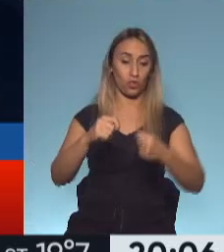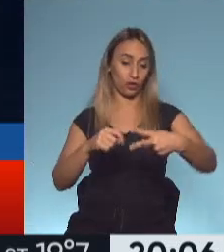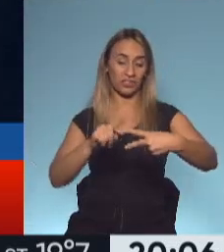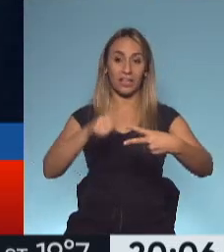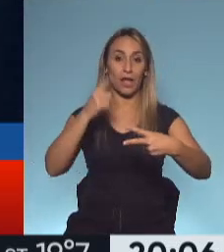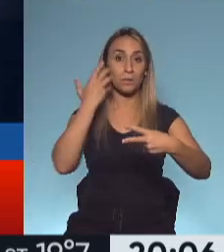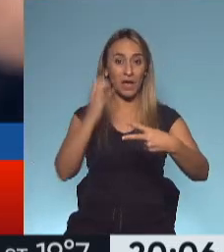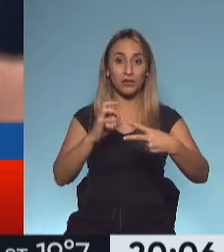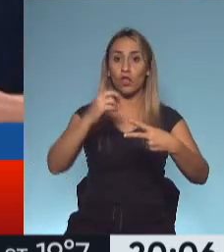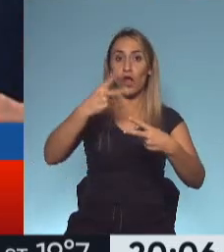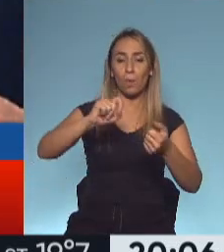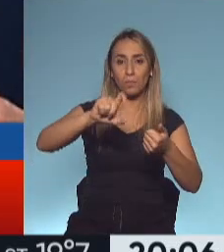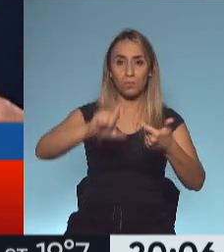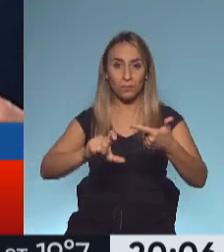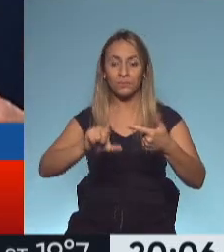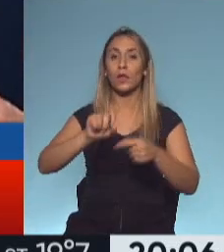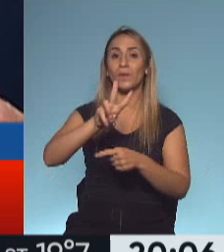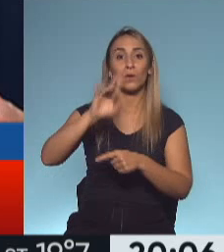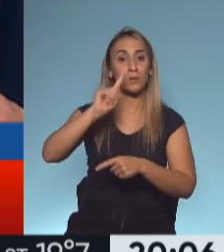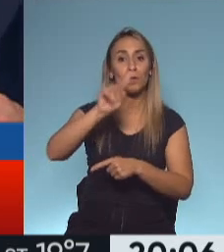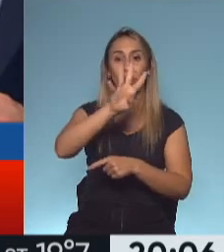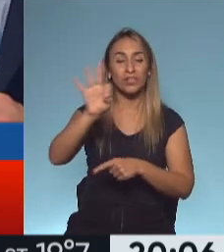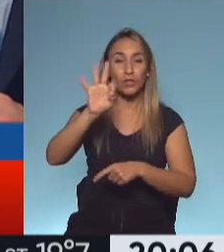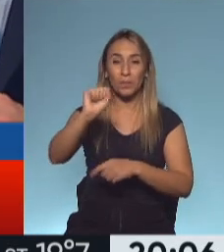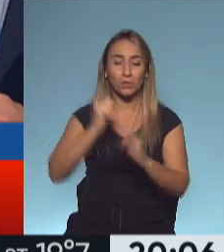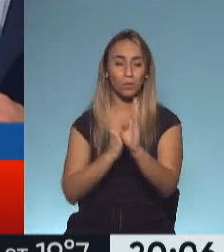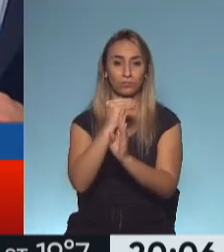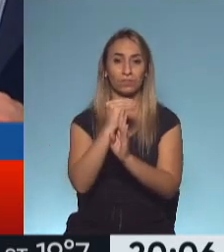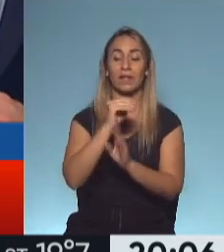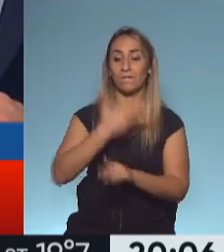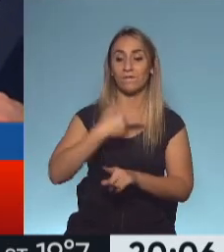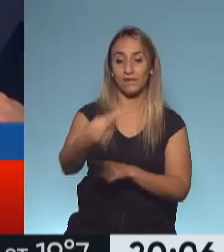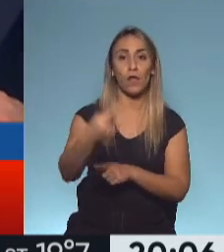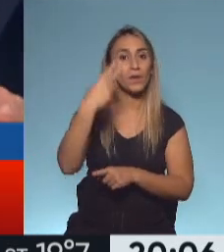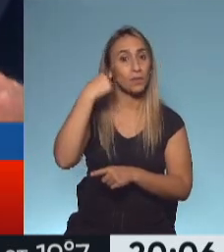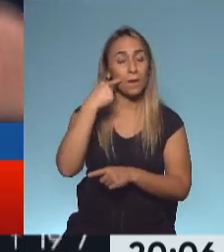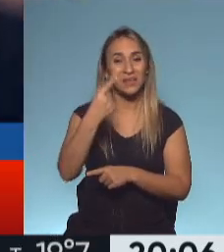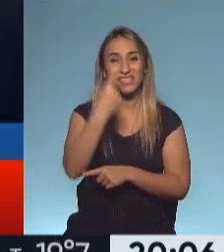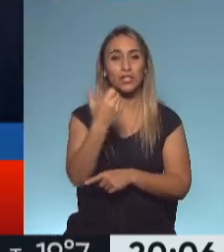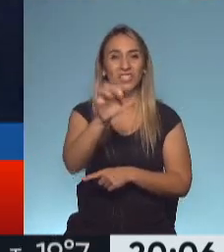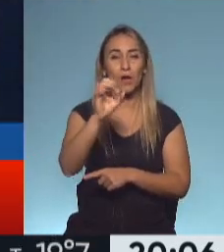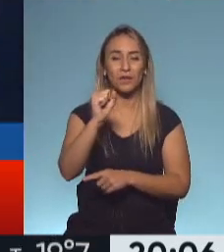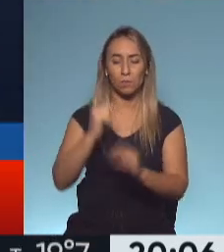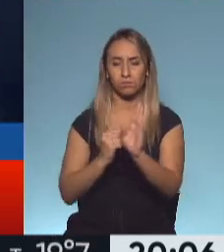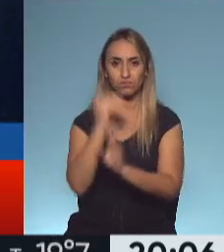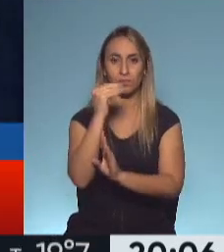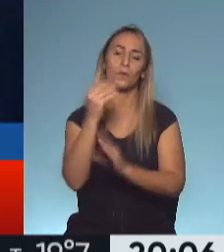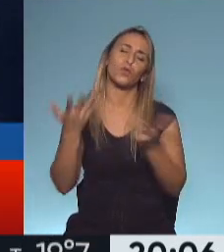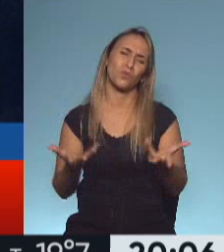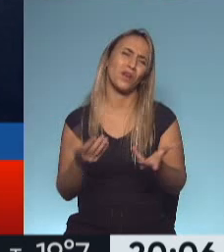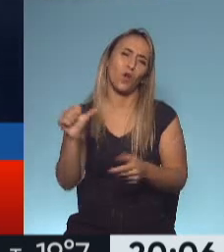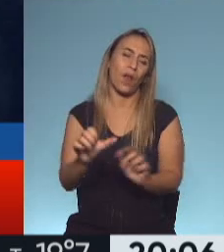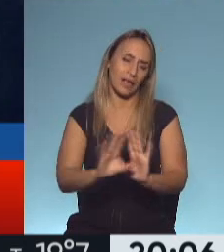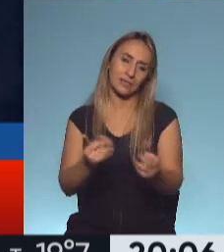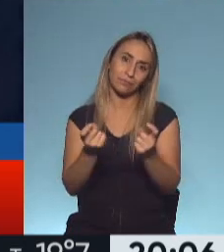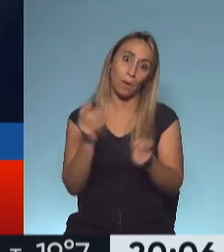Ahora el salario se va a 24.400 pesos y termina siendo en febrero 29.160. Claramente es insuficiente, hace falta